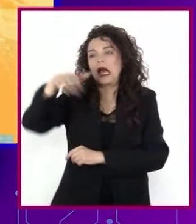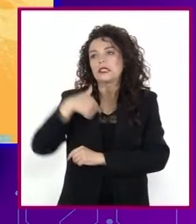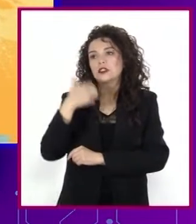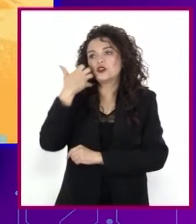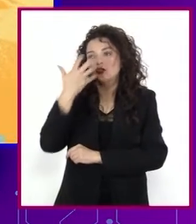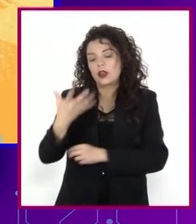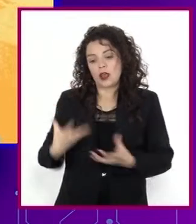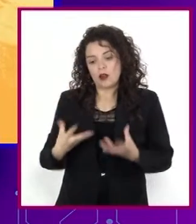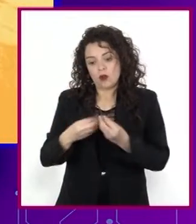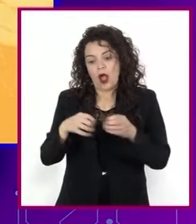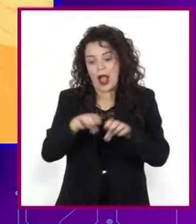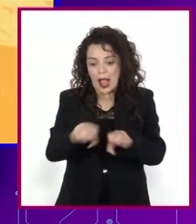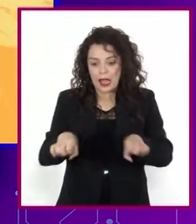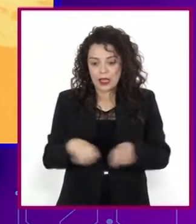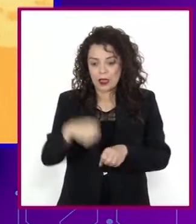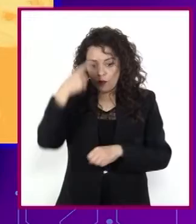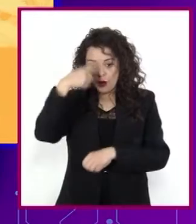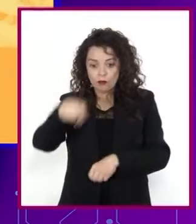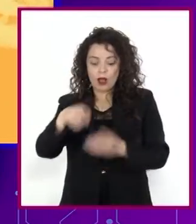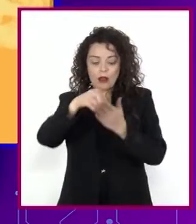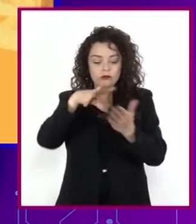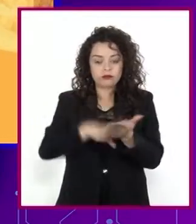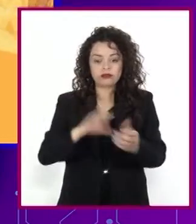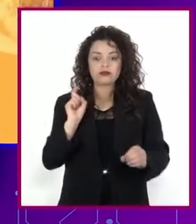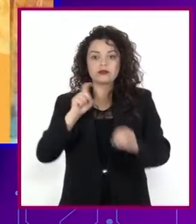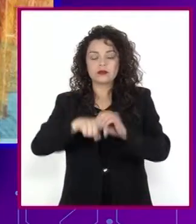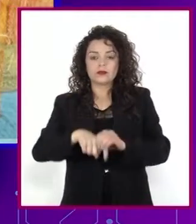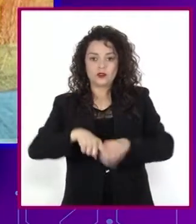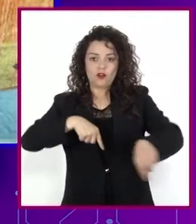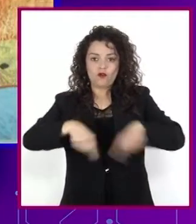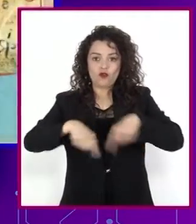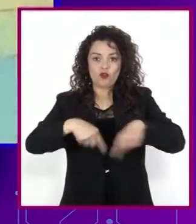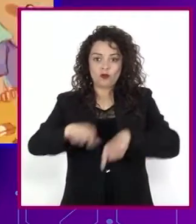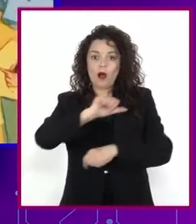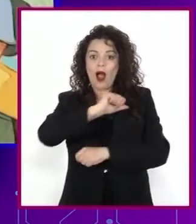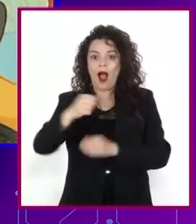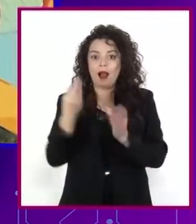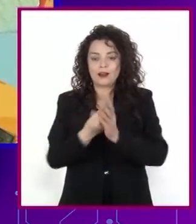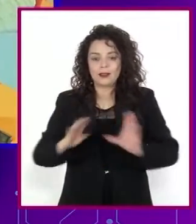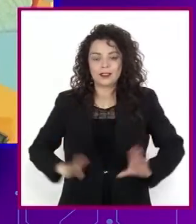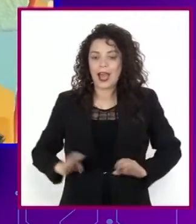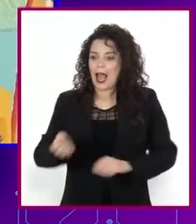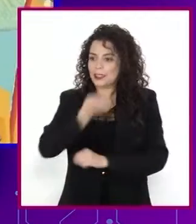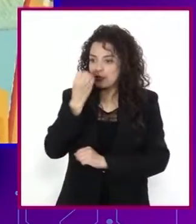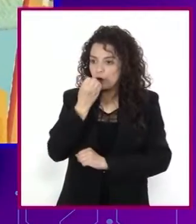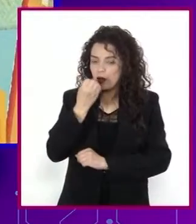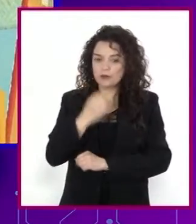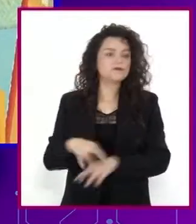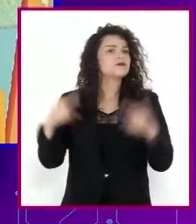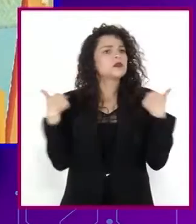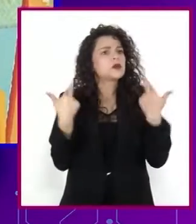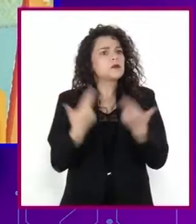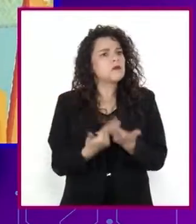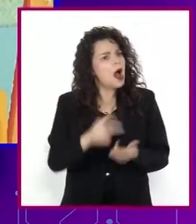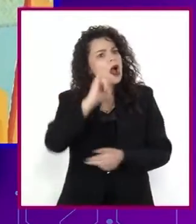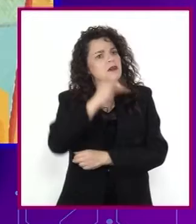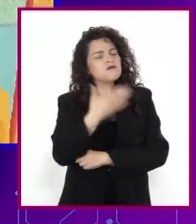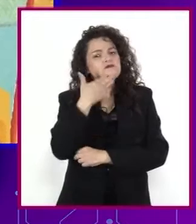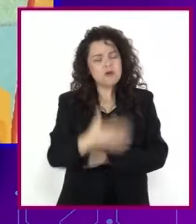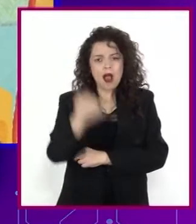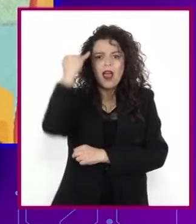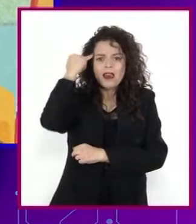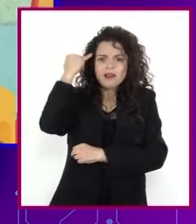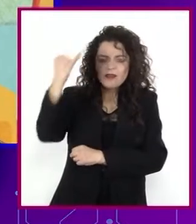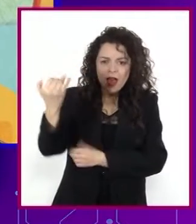un equipo e inscribirse al torneo de fútbol escolar. Al profesor le pareció buena idea. Entre todos